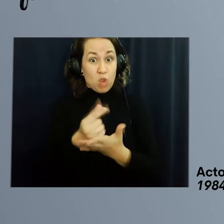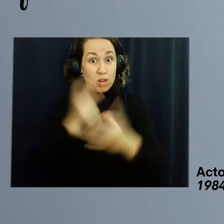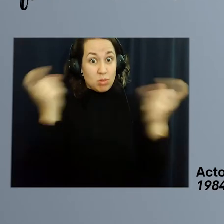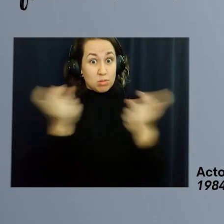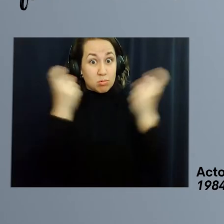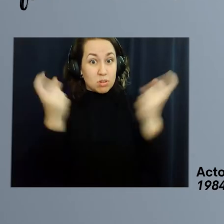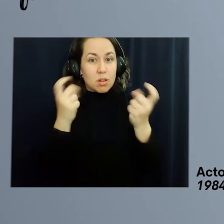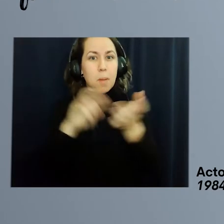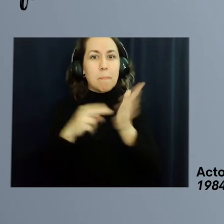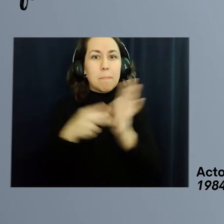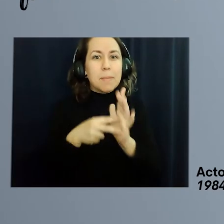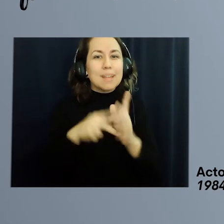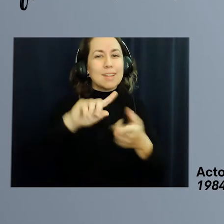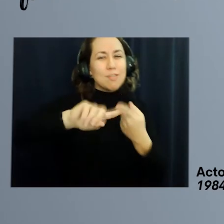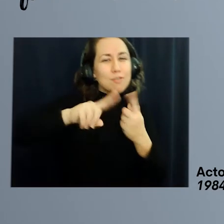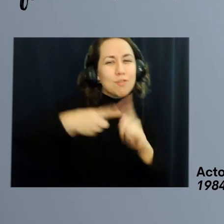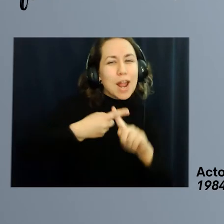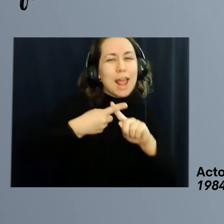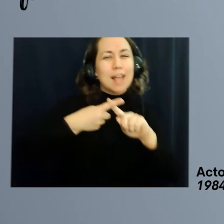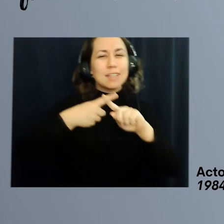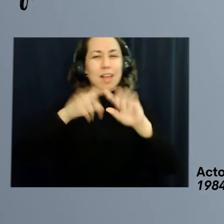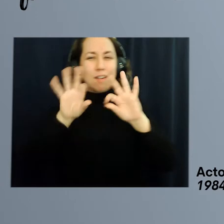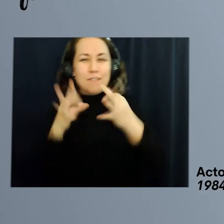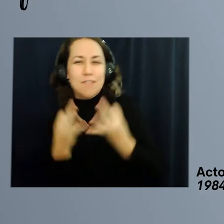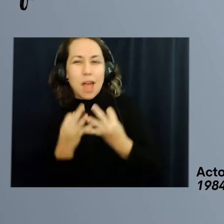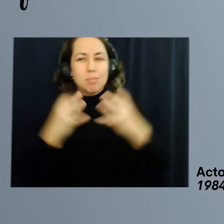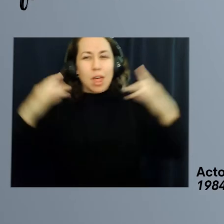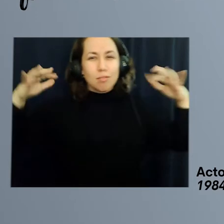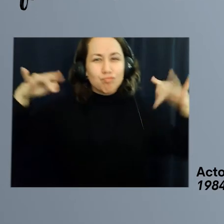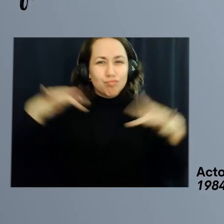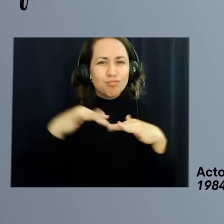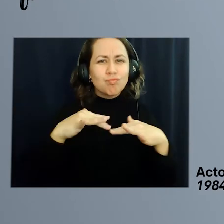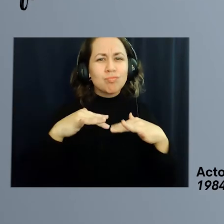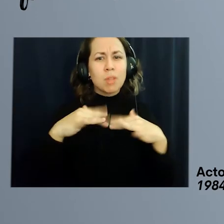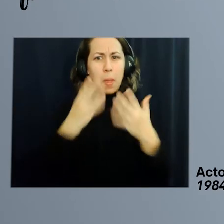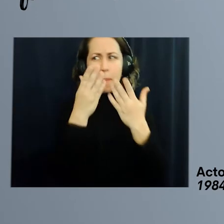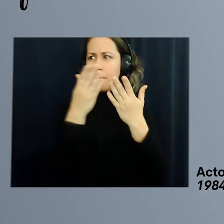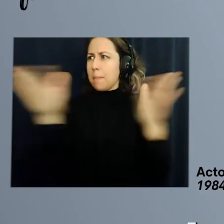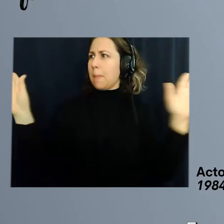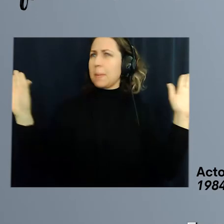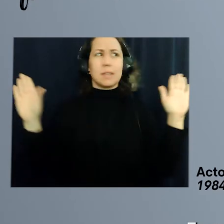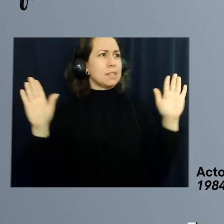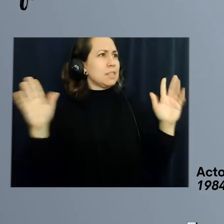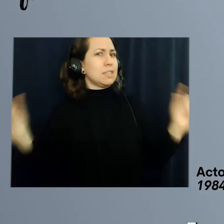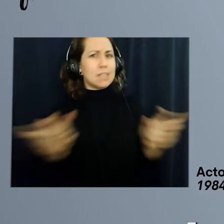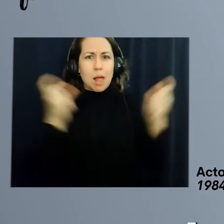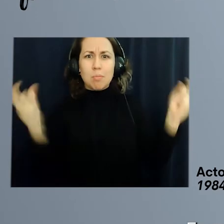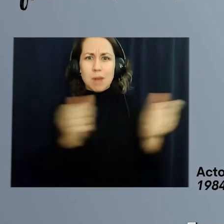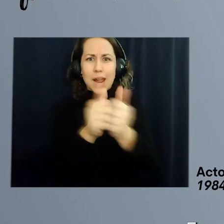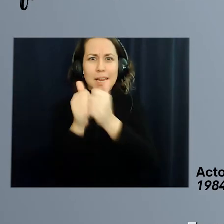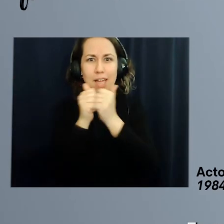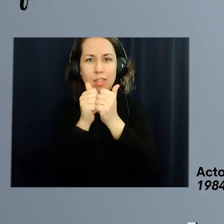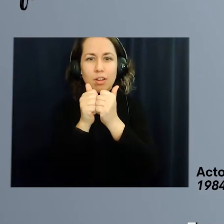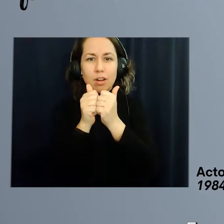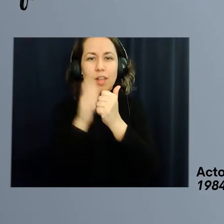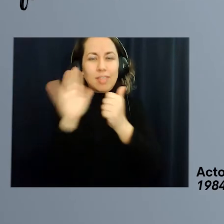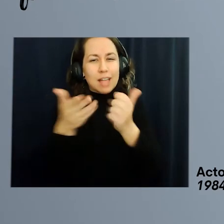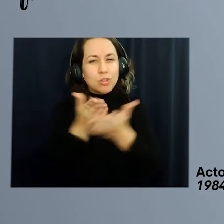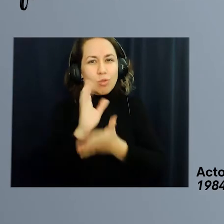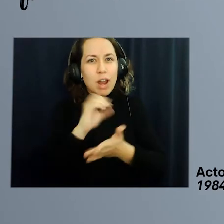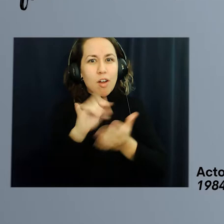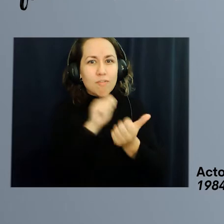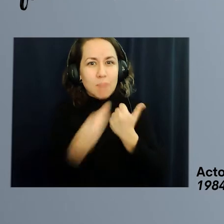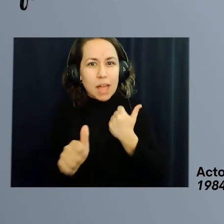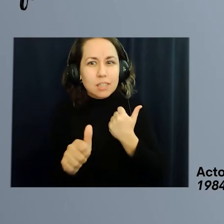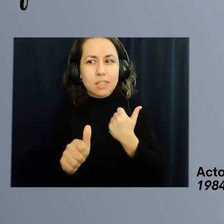muy importante. Y ustedes, afortunadamente, tienen una versión muy diferente de esto, pero eso es lo que quiero